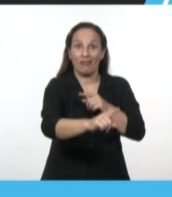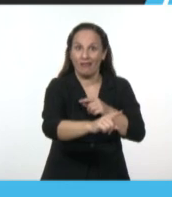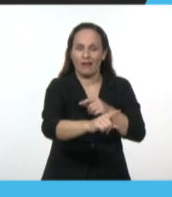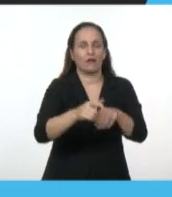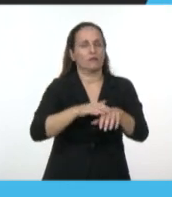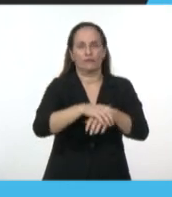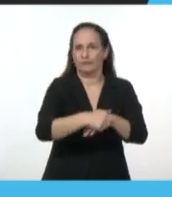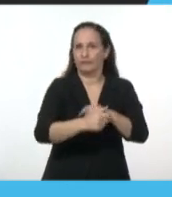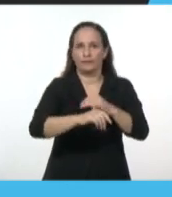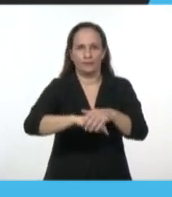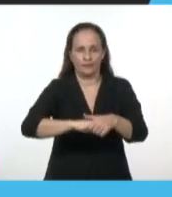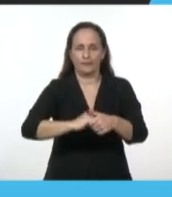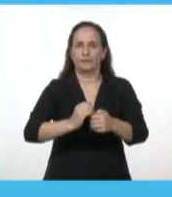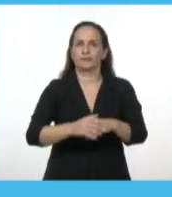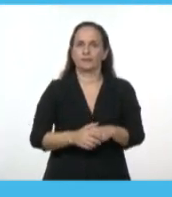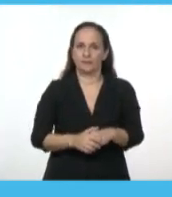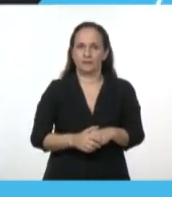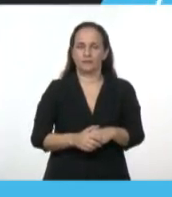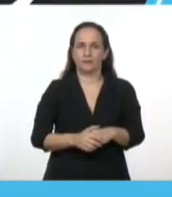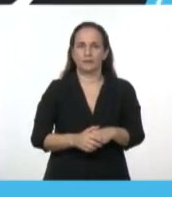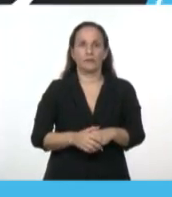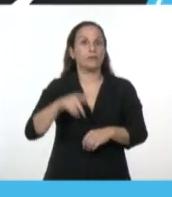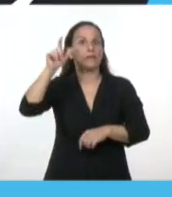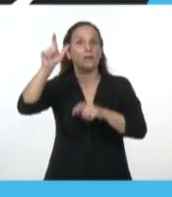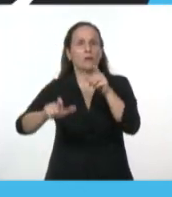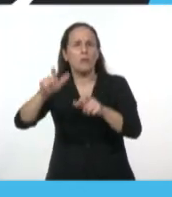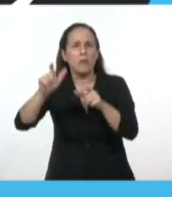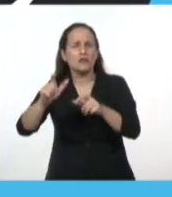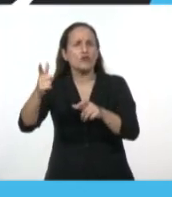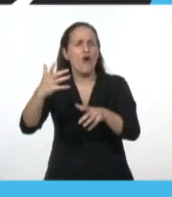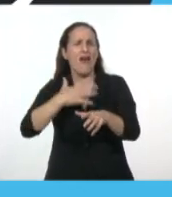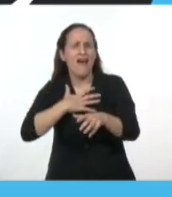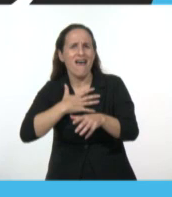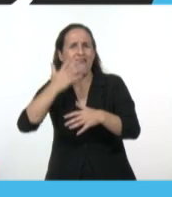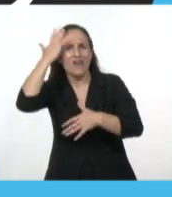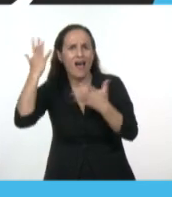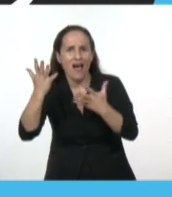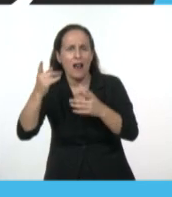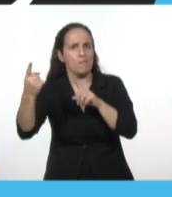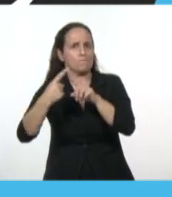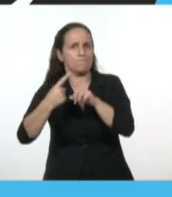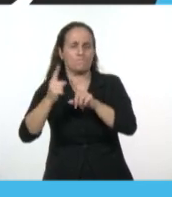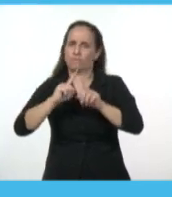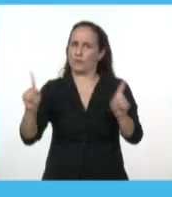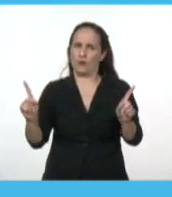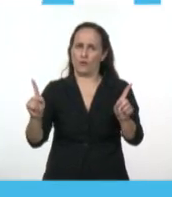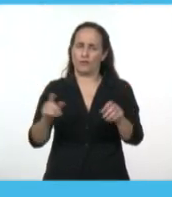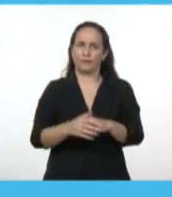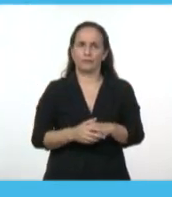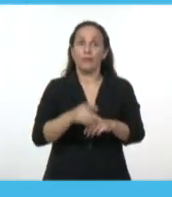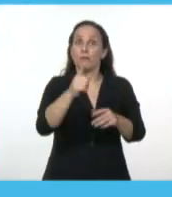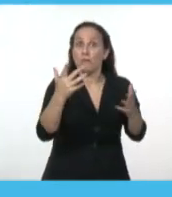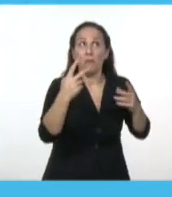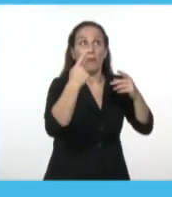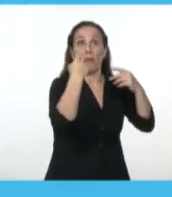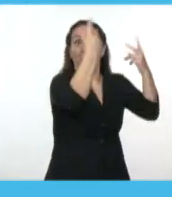después, lavarse las manos. Evitar el contacto directo con personas que tengan enfermedades respiratorias. Si viajaste a